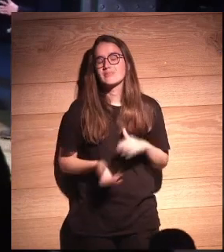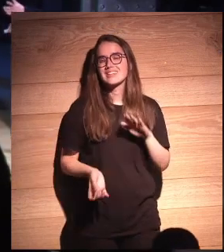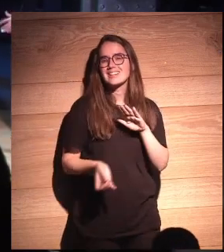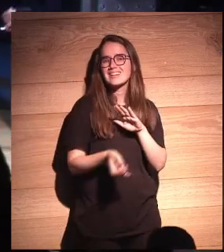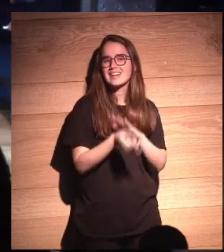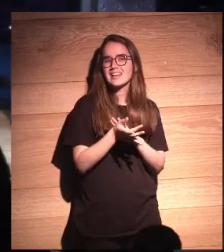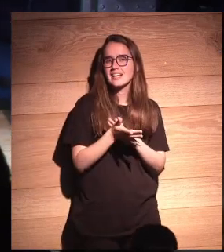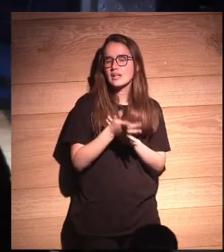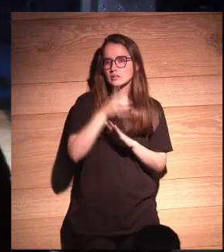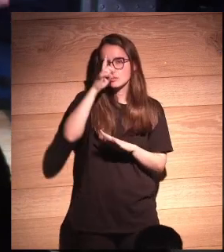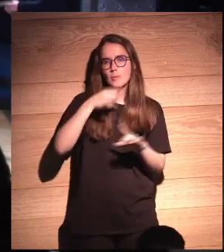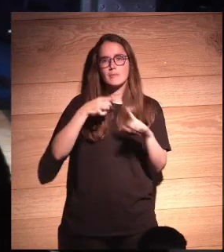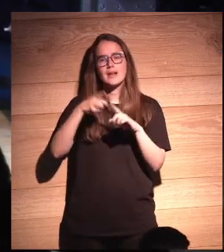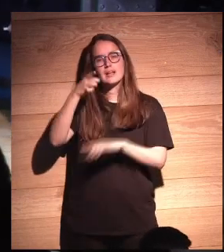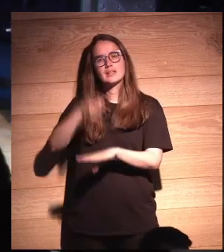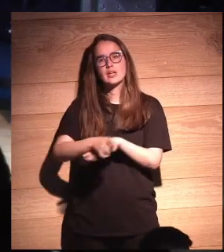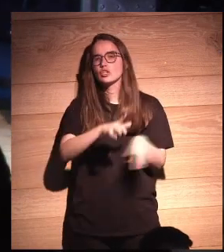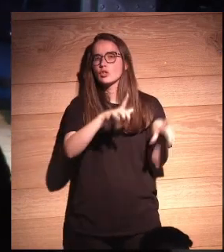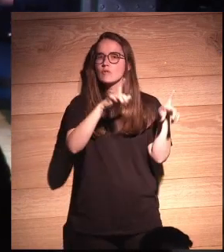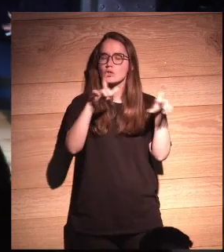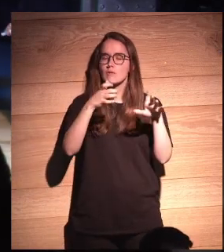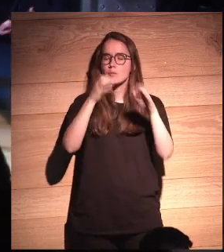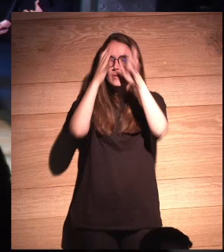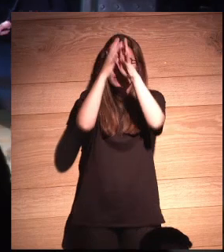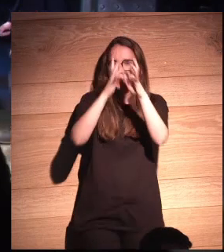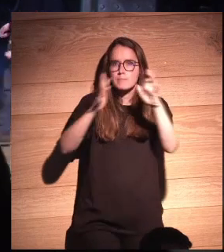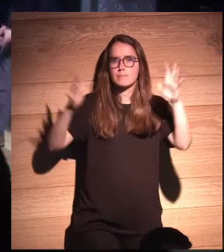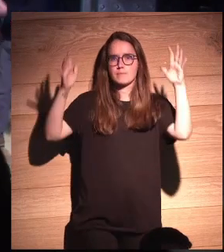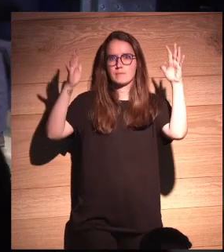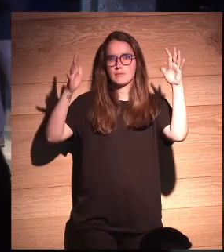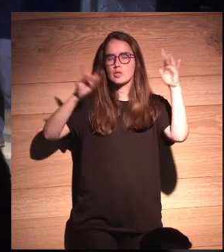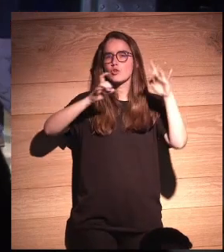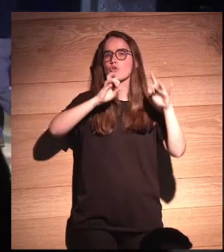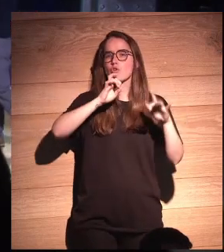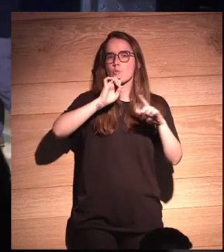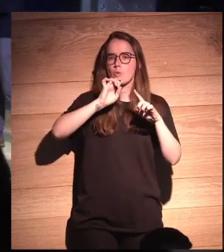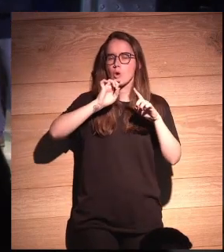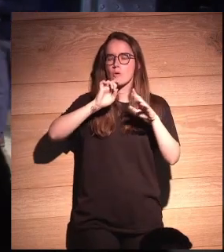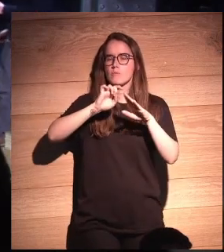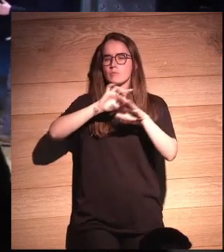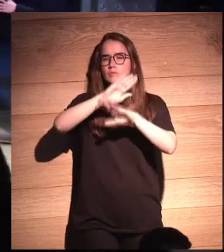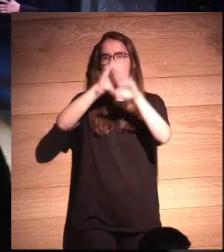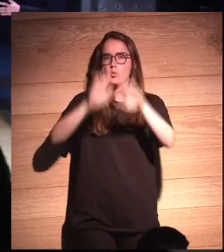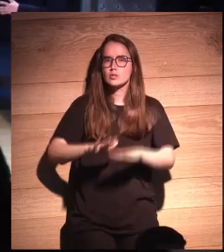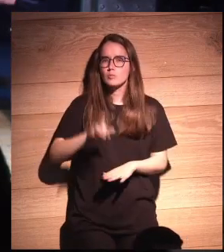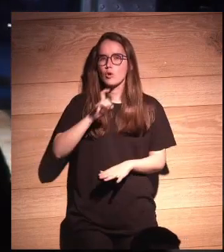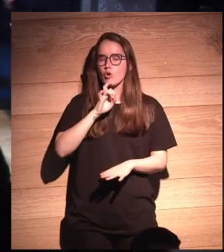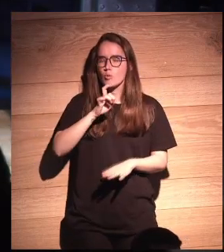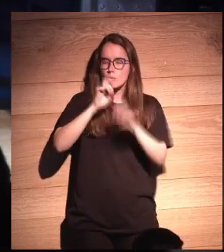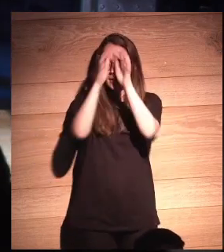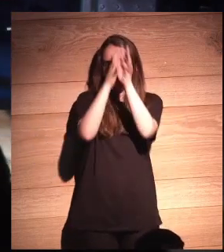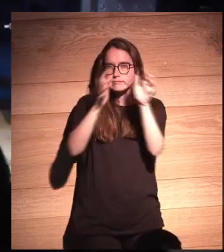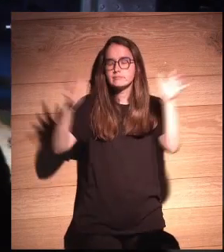creando LUTs para que el director de fotografía pueda hacerse una idea de cómo se va a ver eso después.